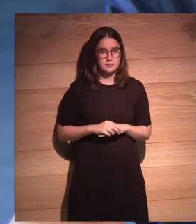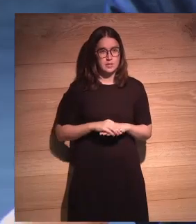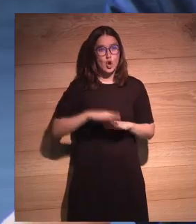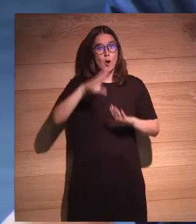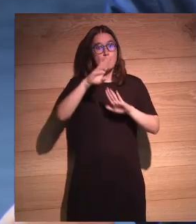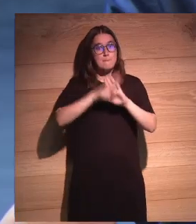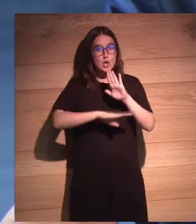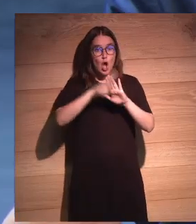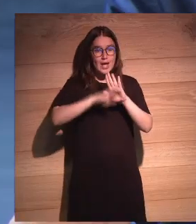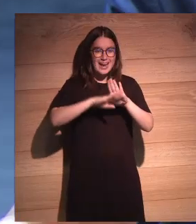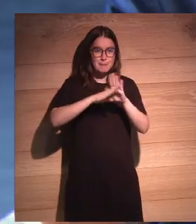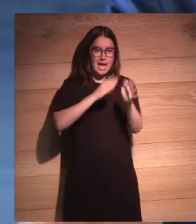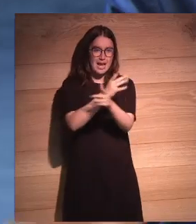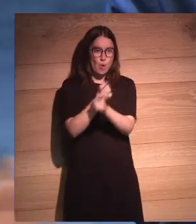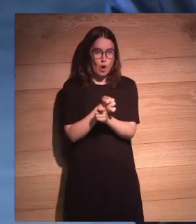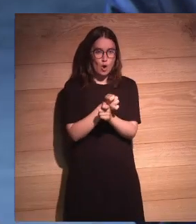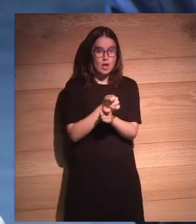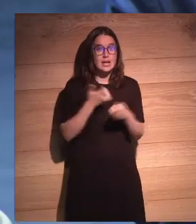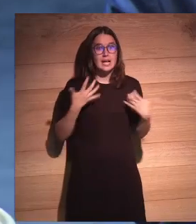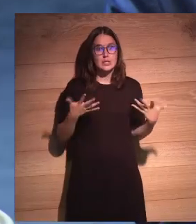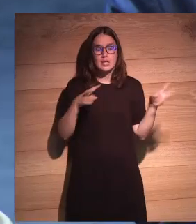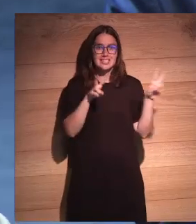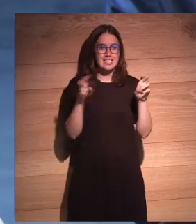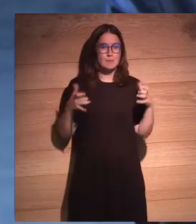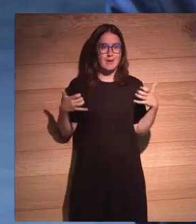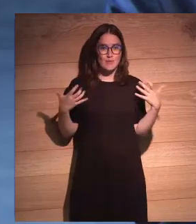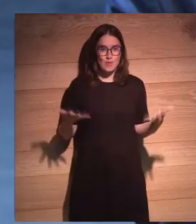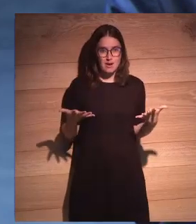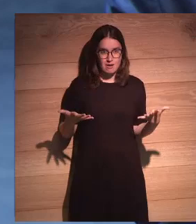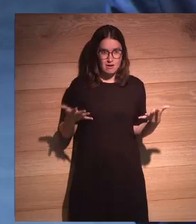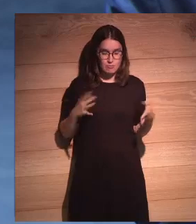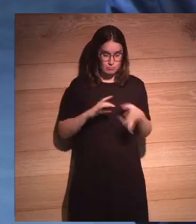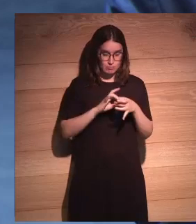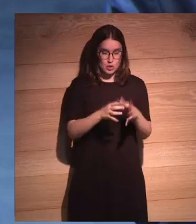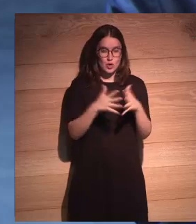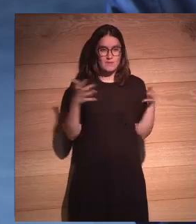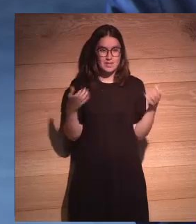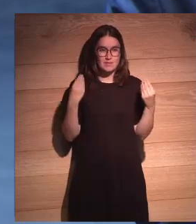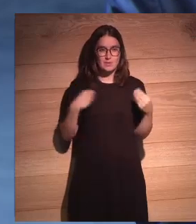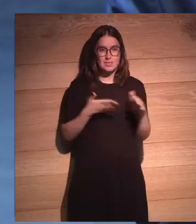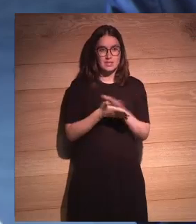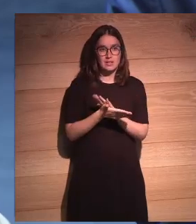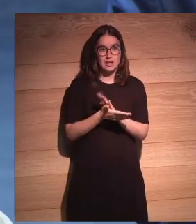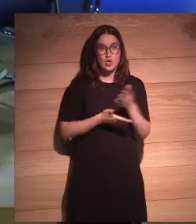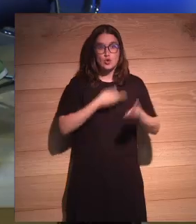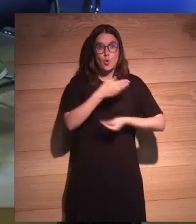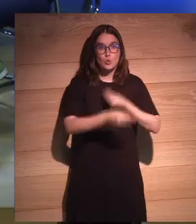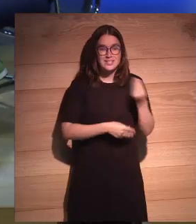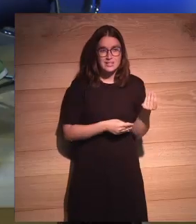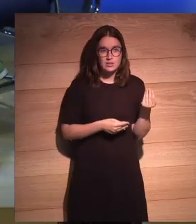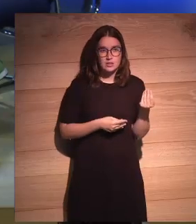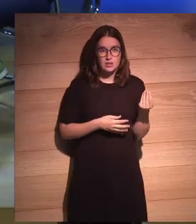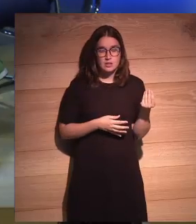programa el juego. Entonces la cuestión aquí, enlazando con esa frase, sería: no